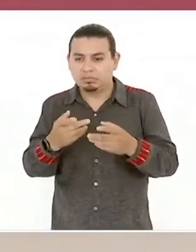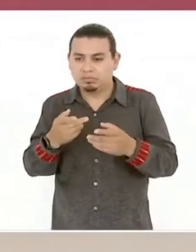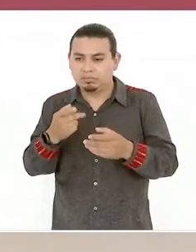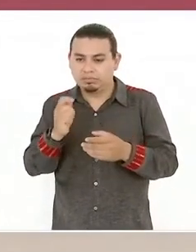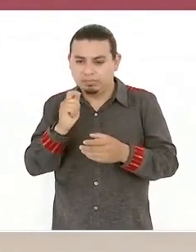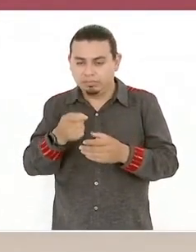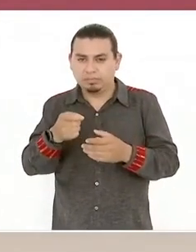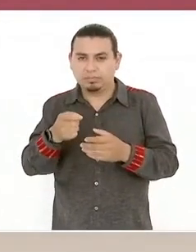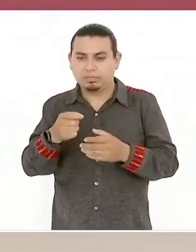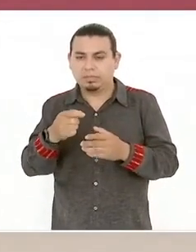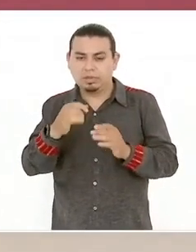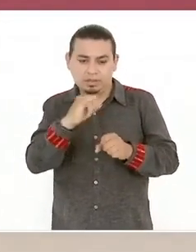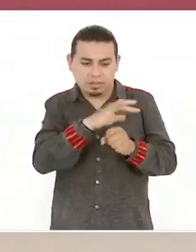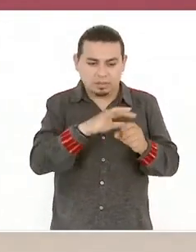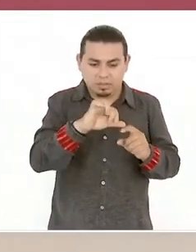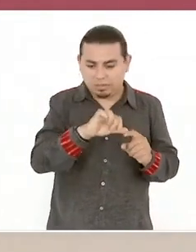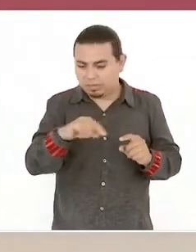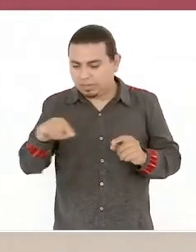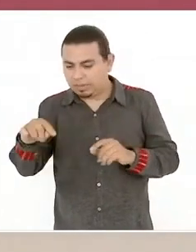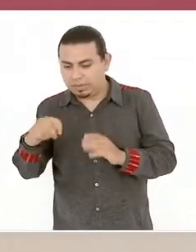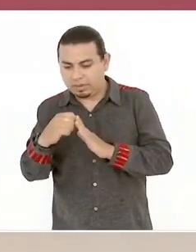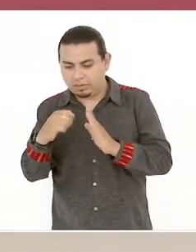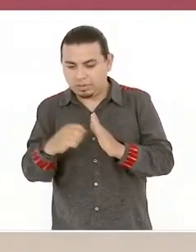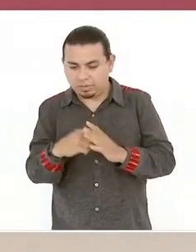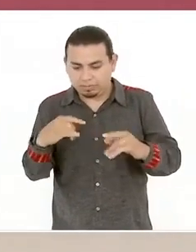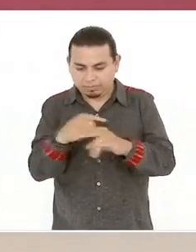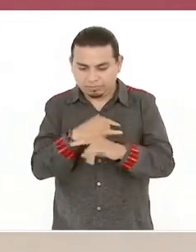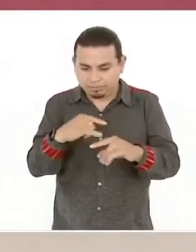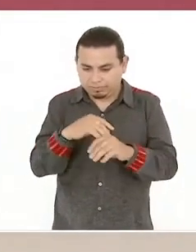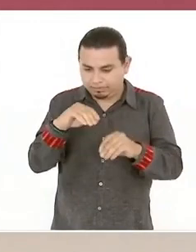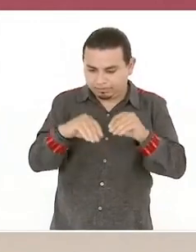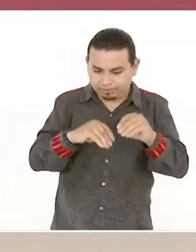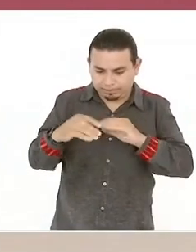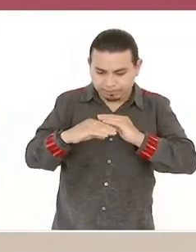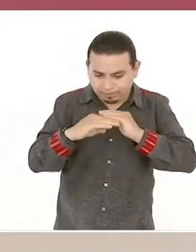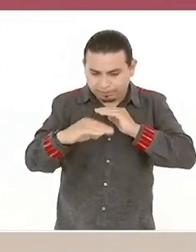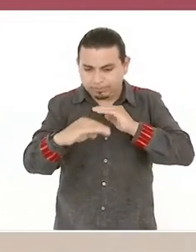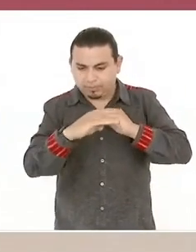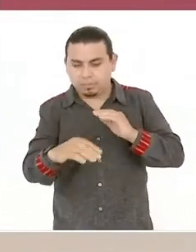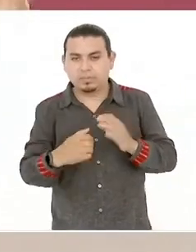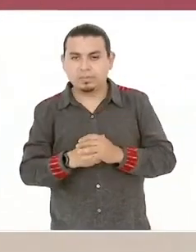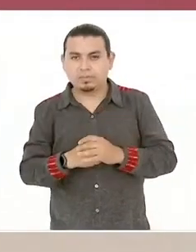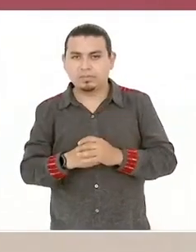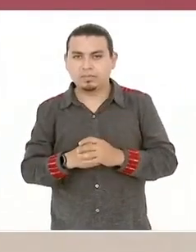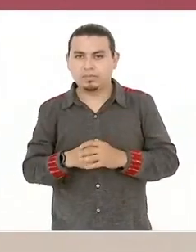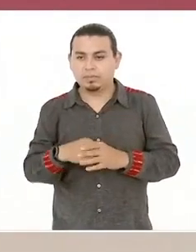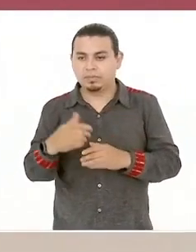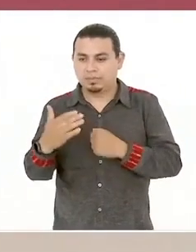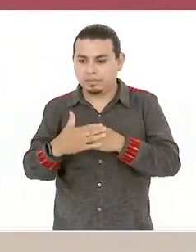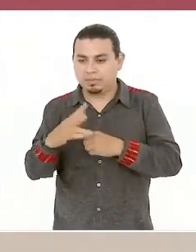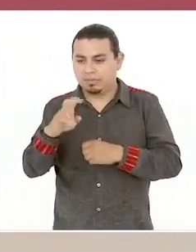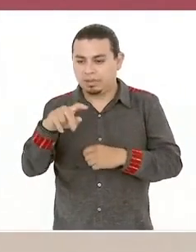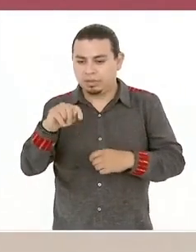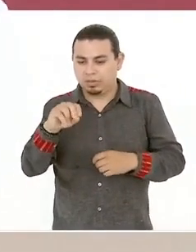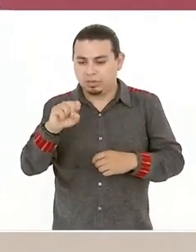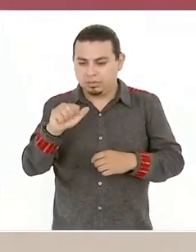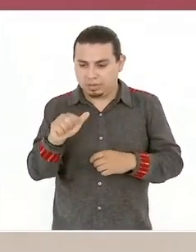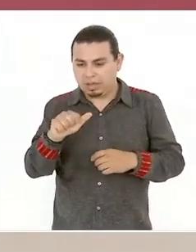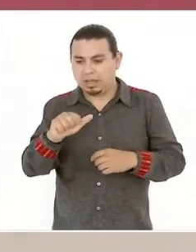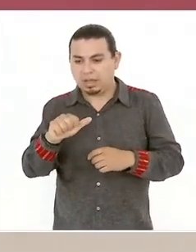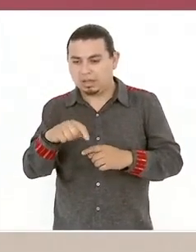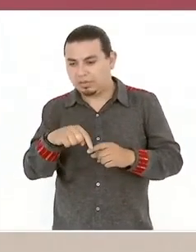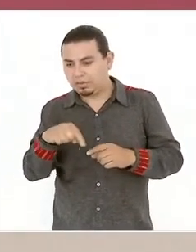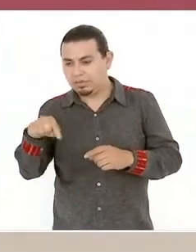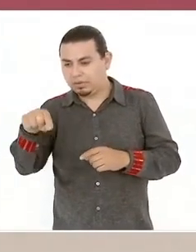carretera Mitla-Tehuantepec y ya está por inaugurarse la carretera de La Ventosa